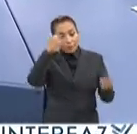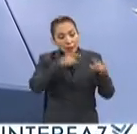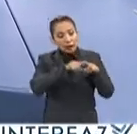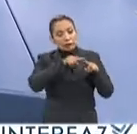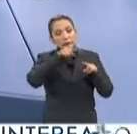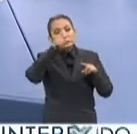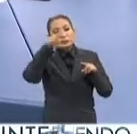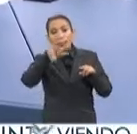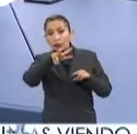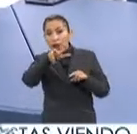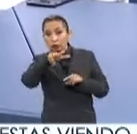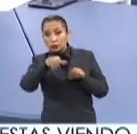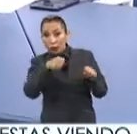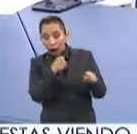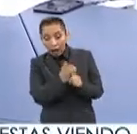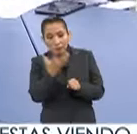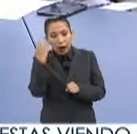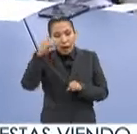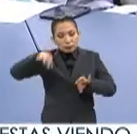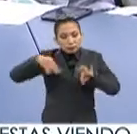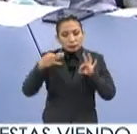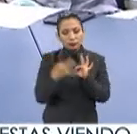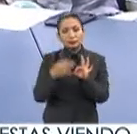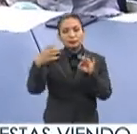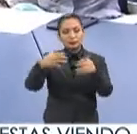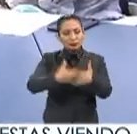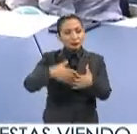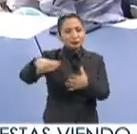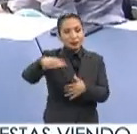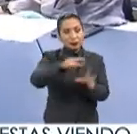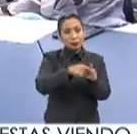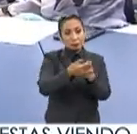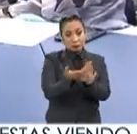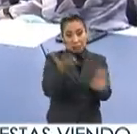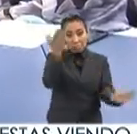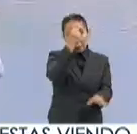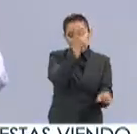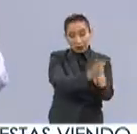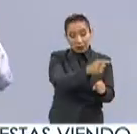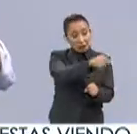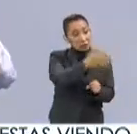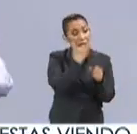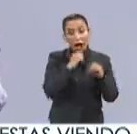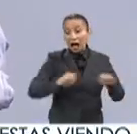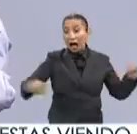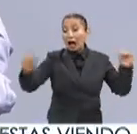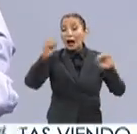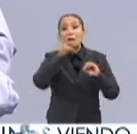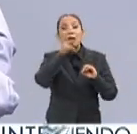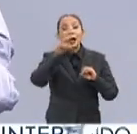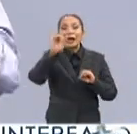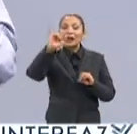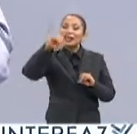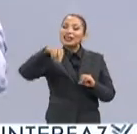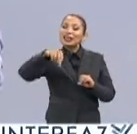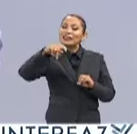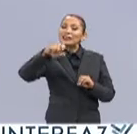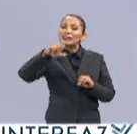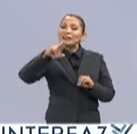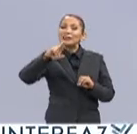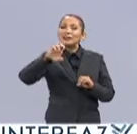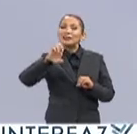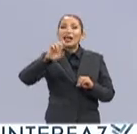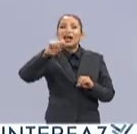los últimos 18 años para consolidar esta industria. Cuando empezamos el evento no existía la palabra interiorismo, entonces nos hemos